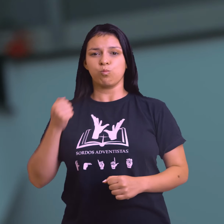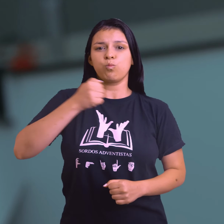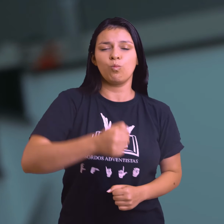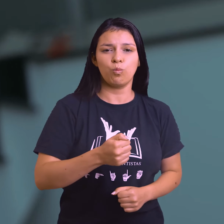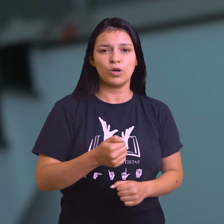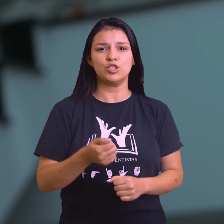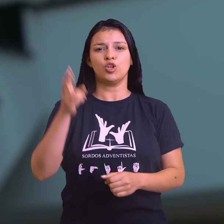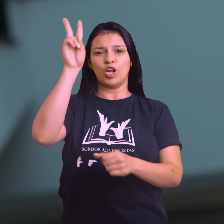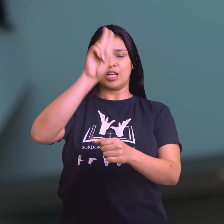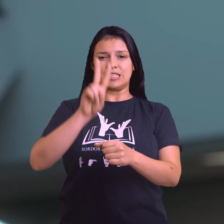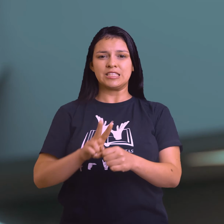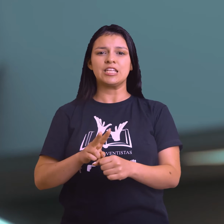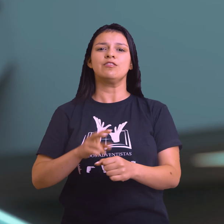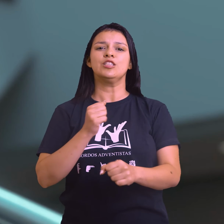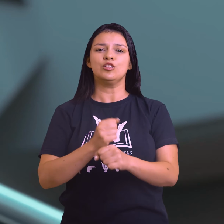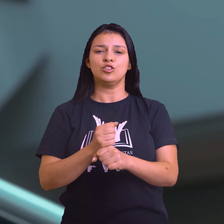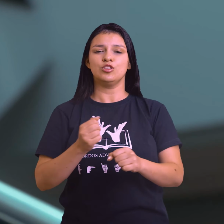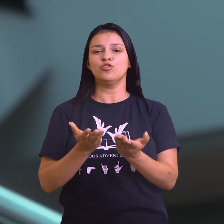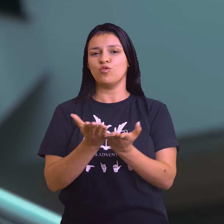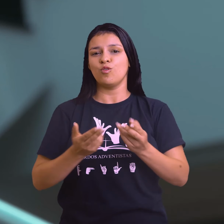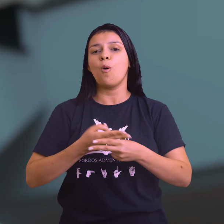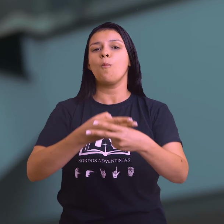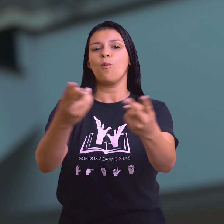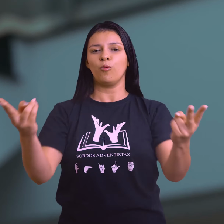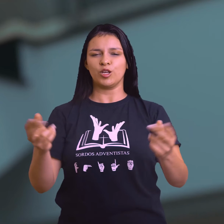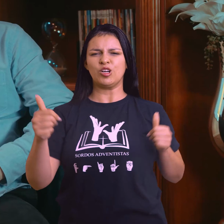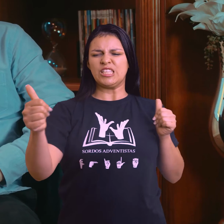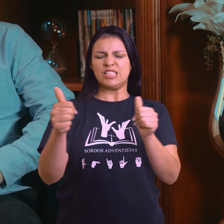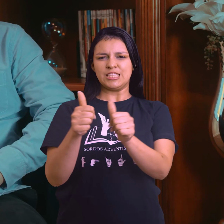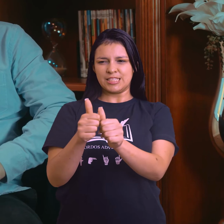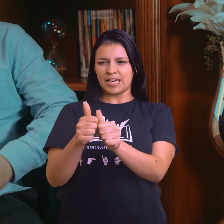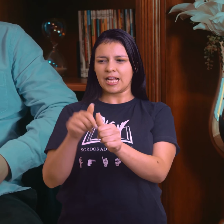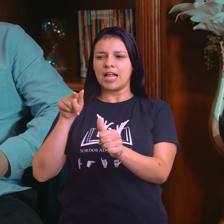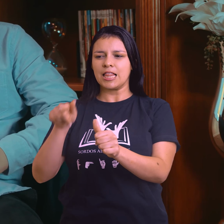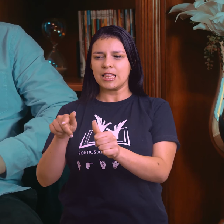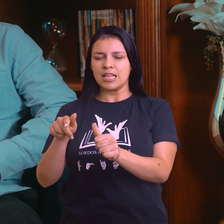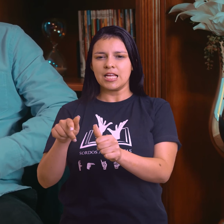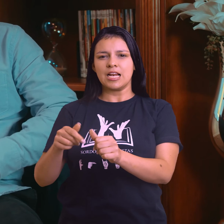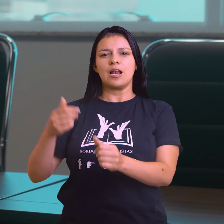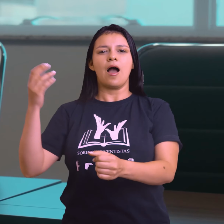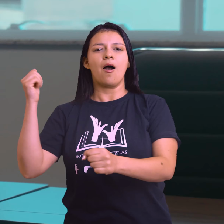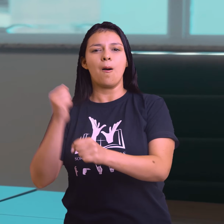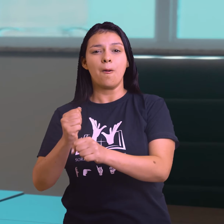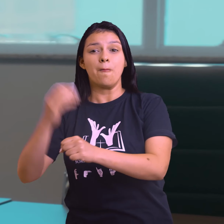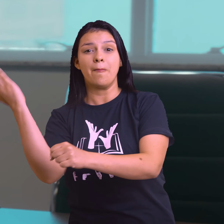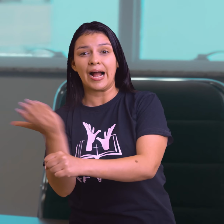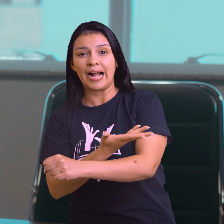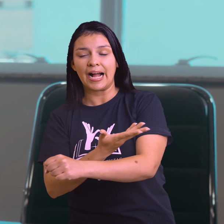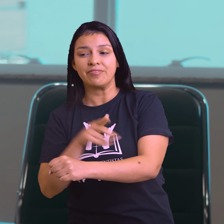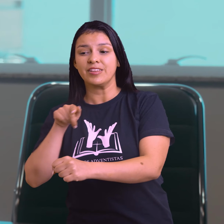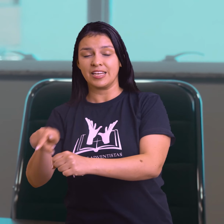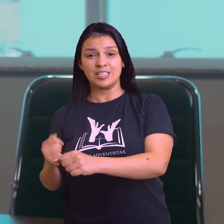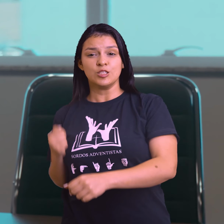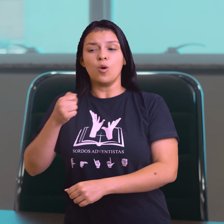cerca de la fecha de apertura de esa vacante, también abrieron una vacante para prácticas de posgrado. Pero acabé,